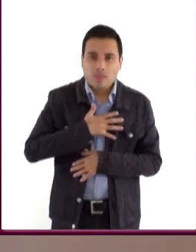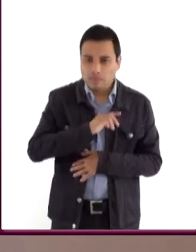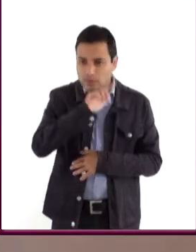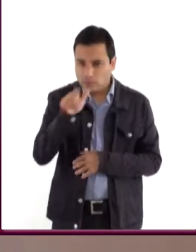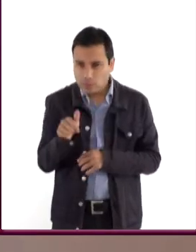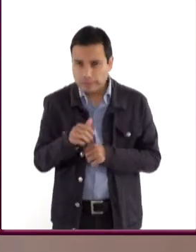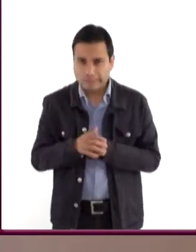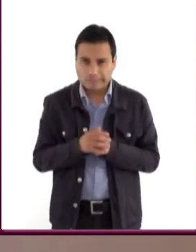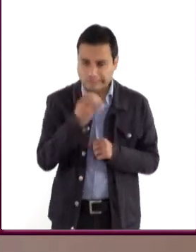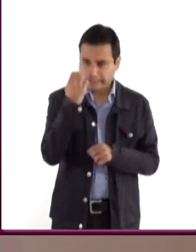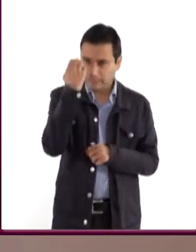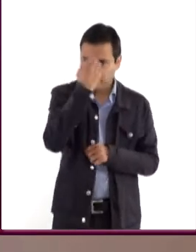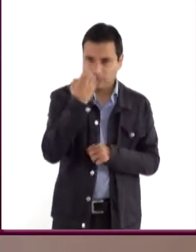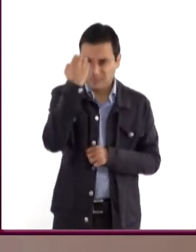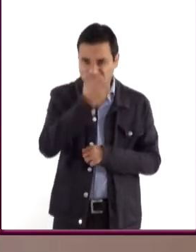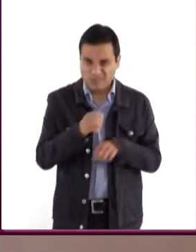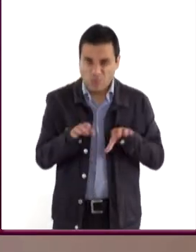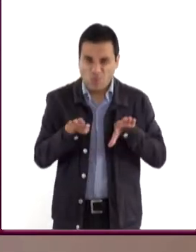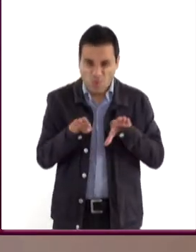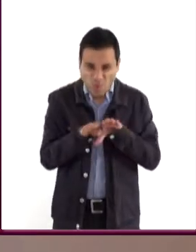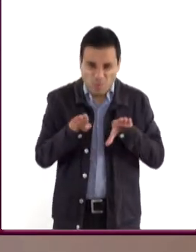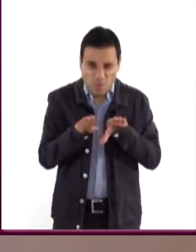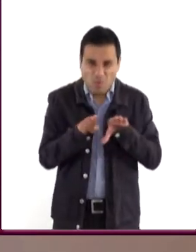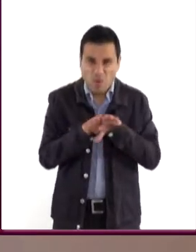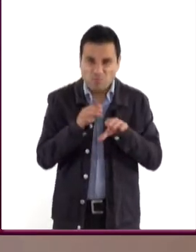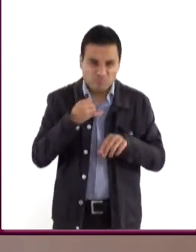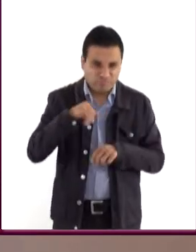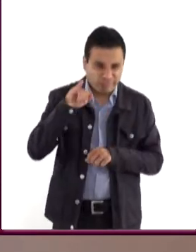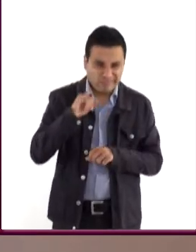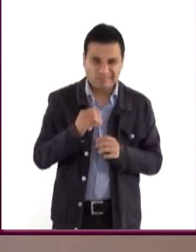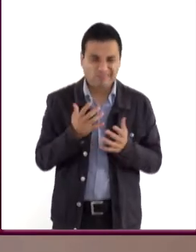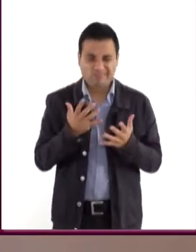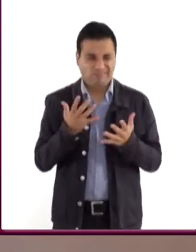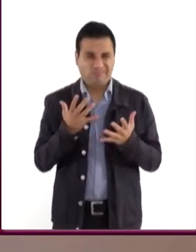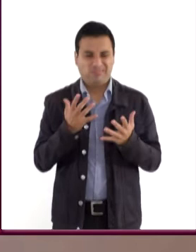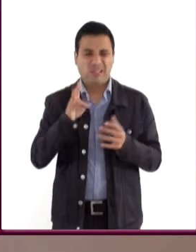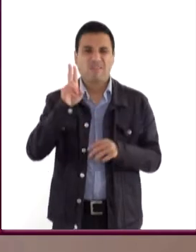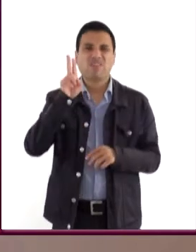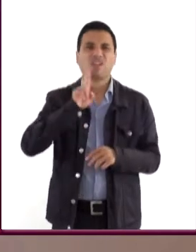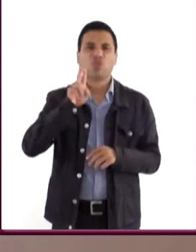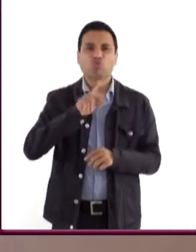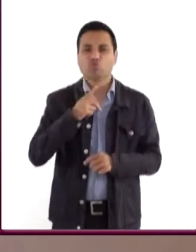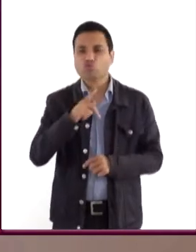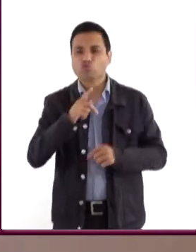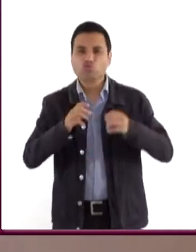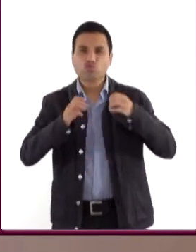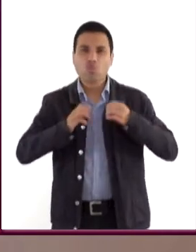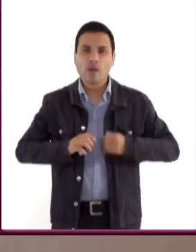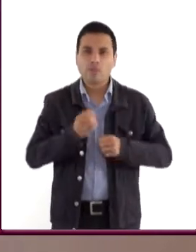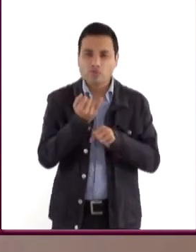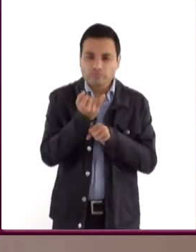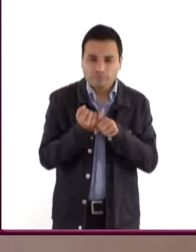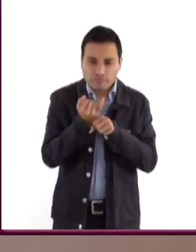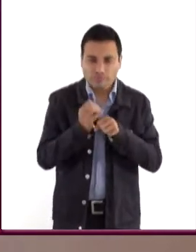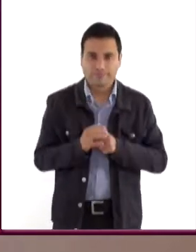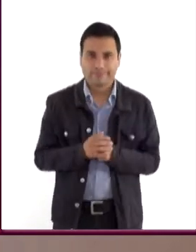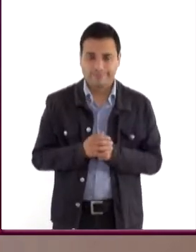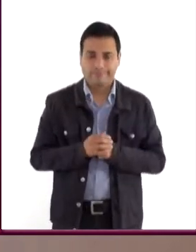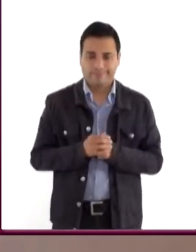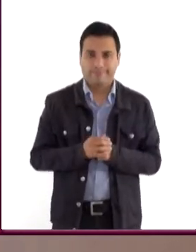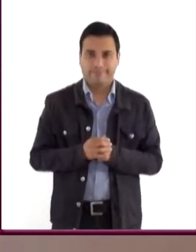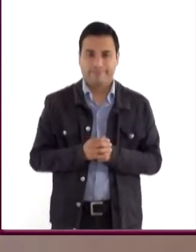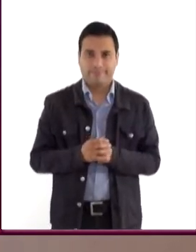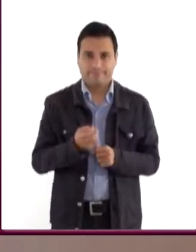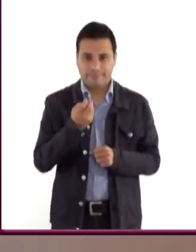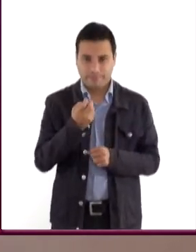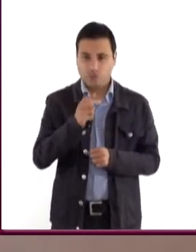se han hecho como algunos análisis donde empezaron a estudiar la estructura de su cuerpo. Todos estos grupos de,